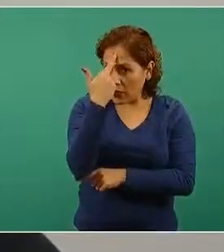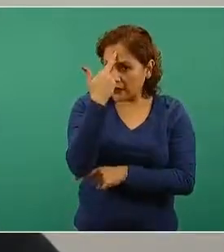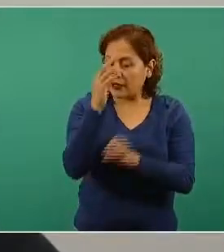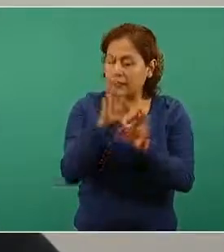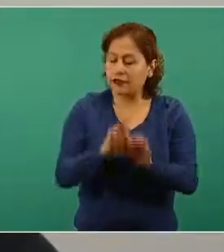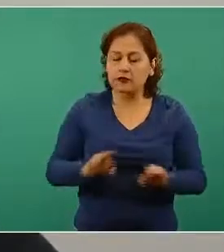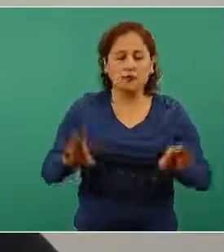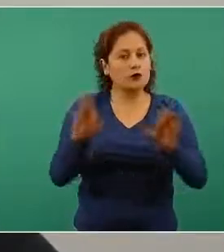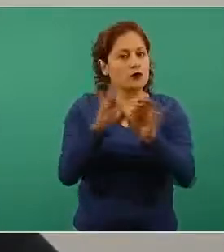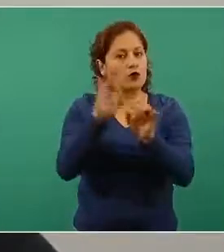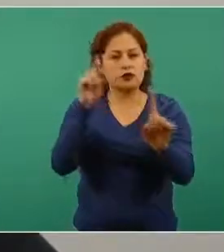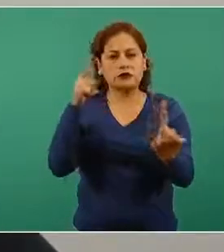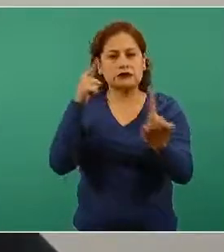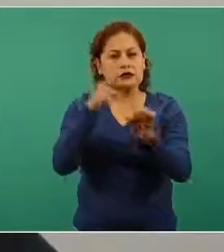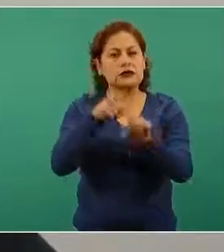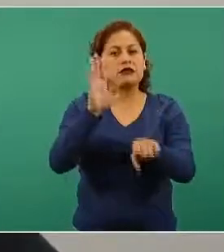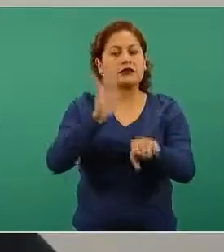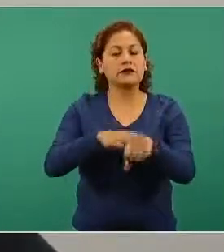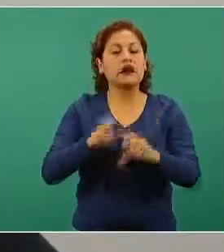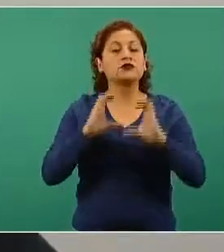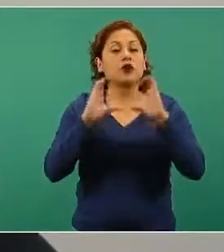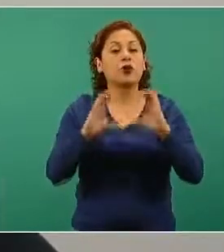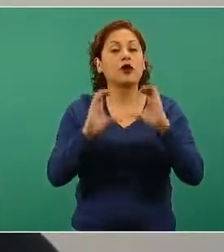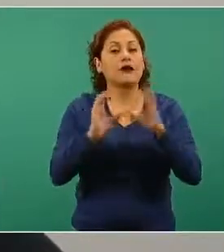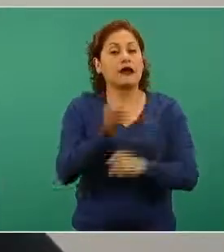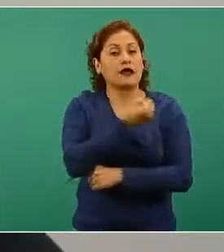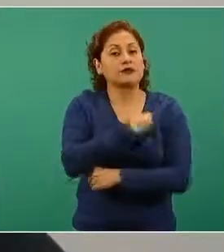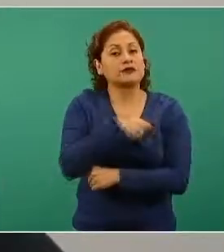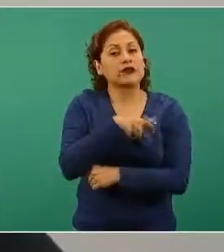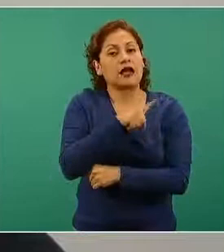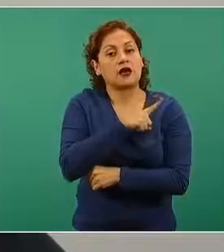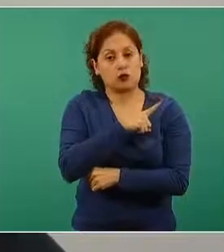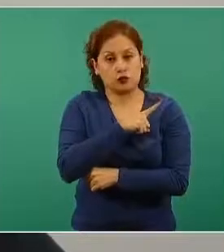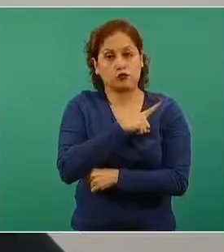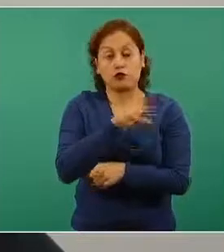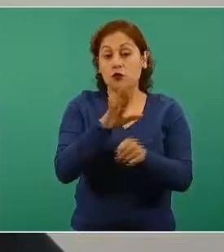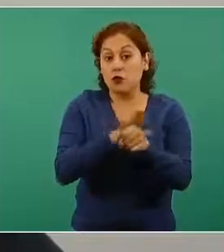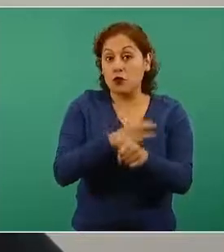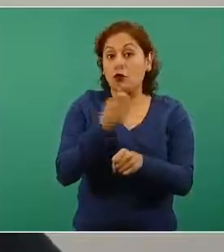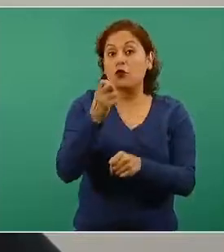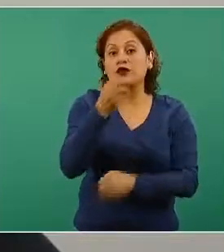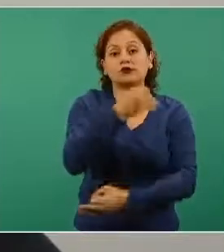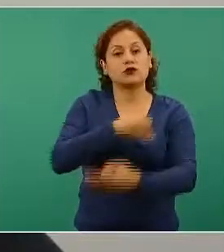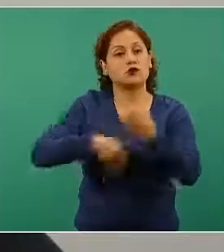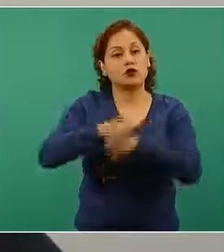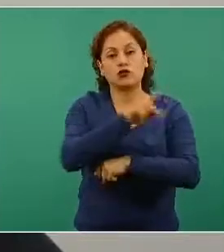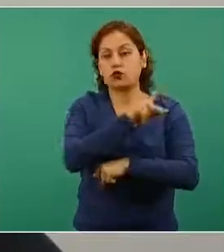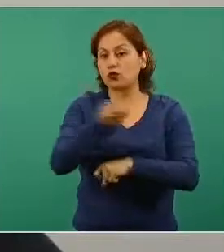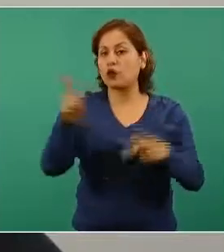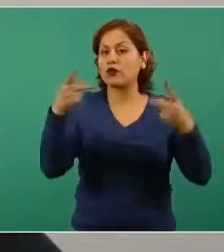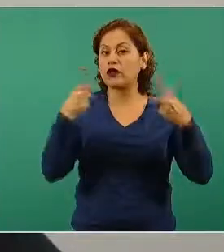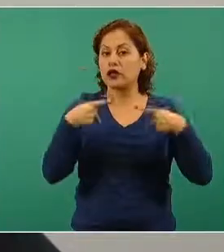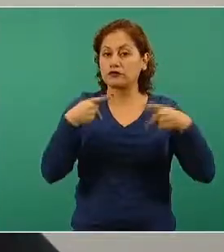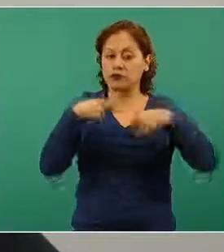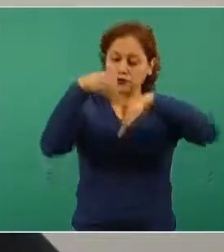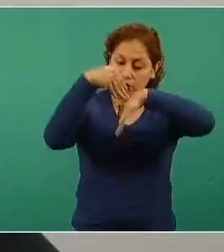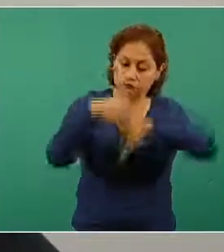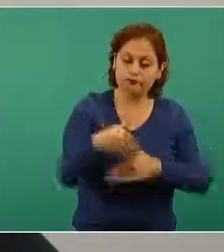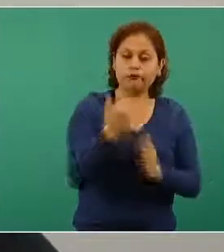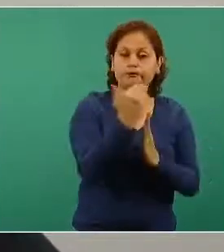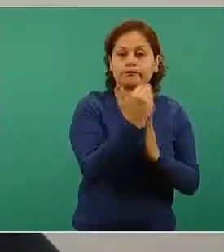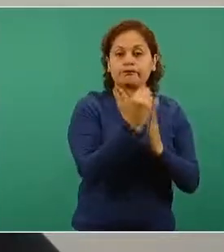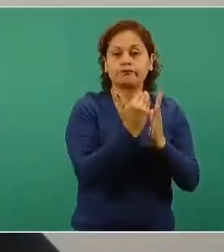el resguardo de la salud y la vida. Entonces, si todos nos sumamos a continuar aplicando estas medidas, de